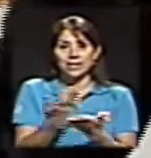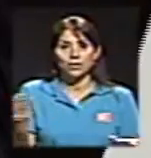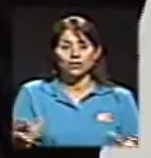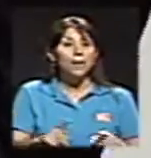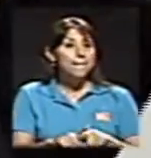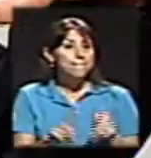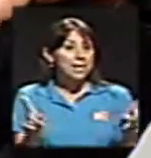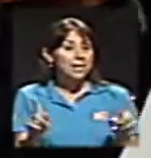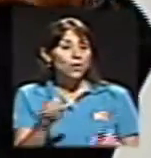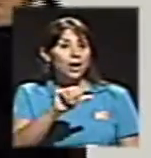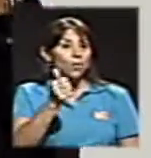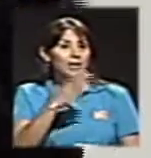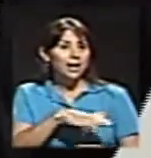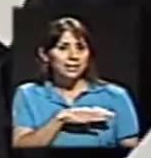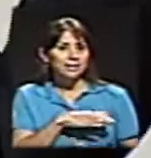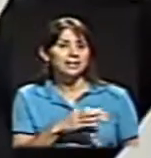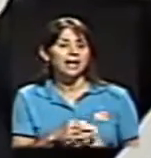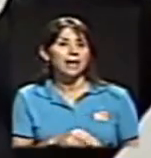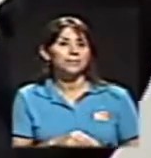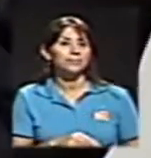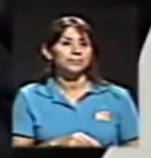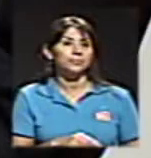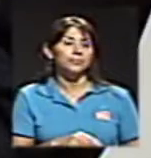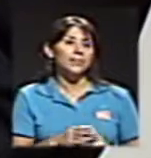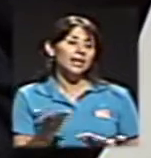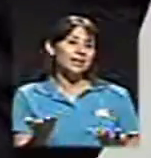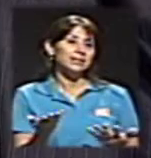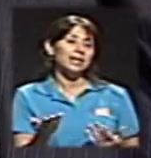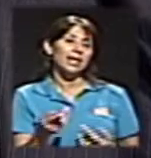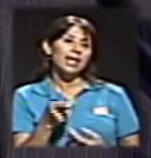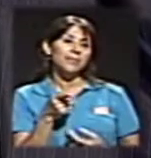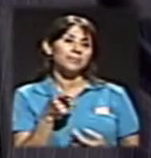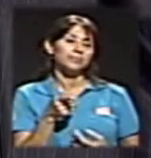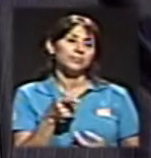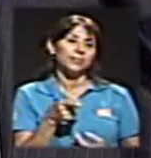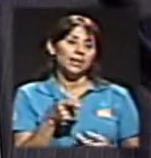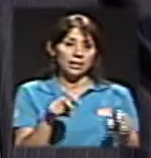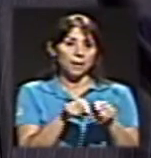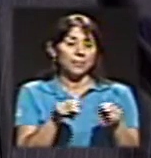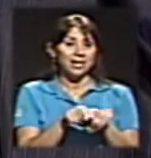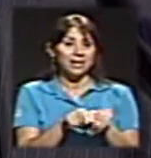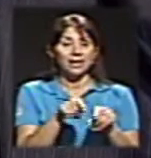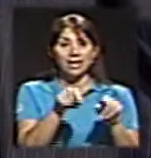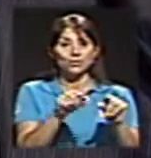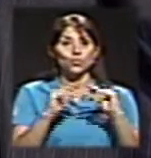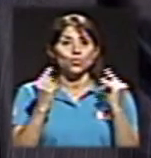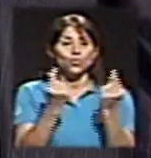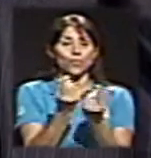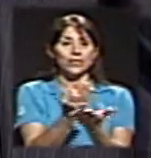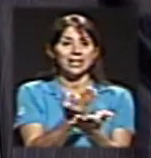Pero la otra característica es que es un grupo también financiero,